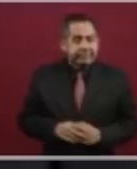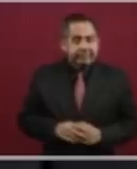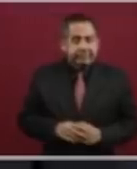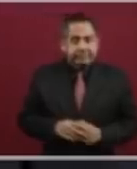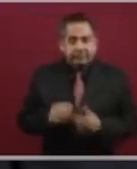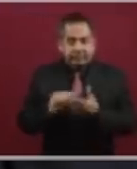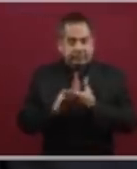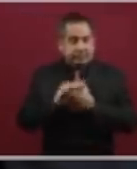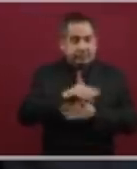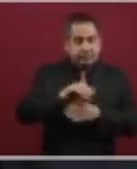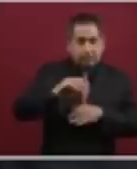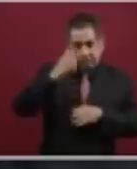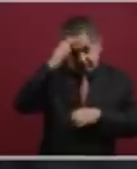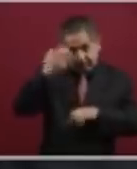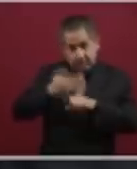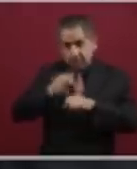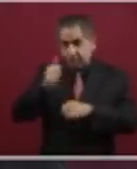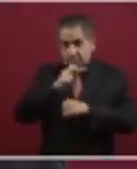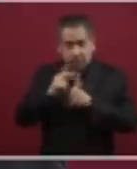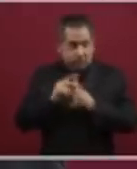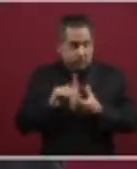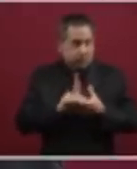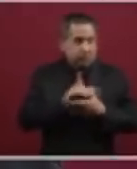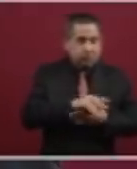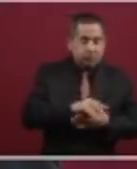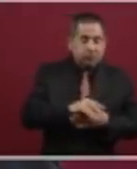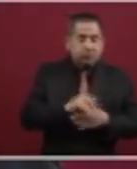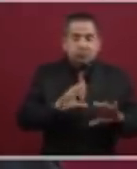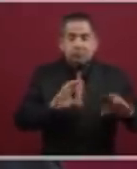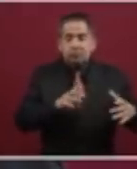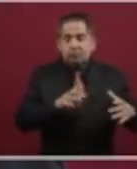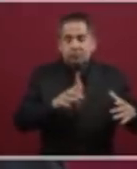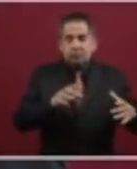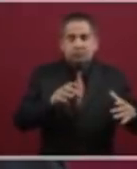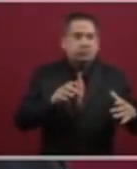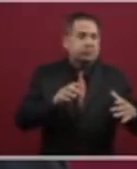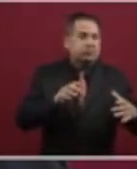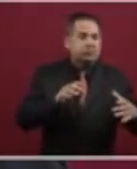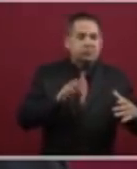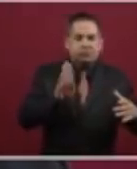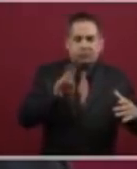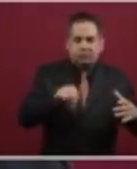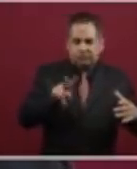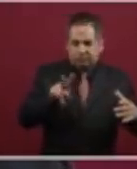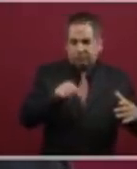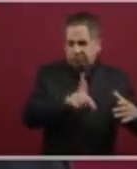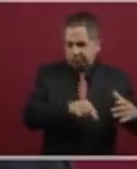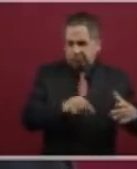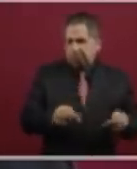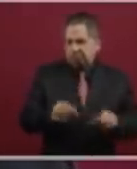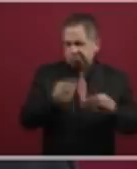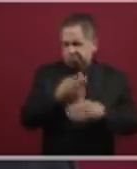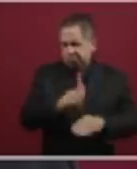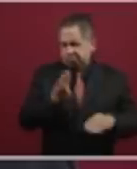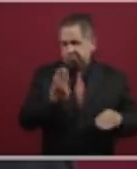la inversión extranjera en la bolsa de valores de México